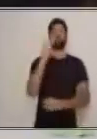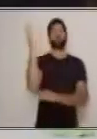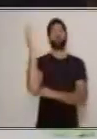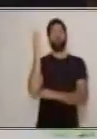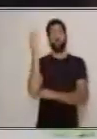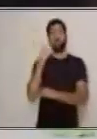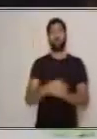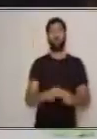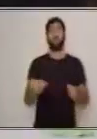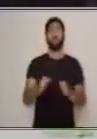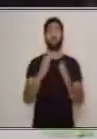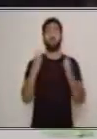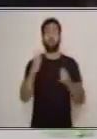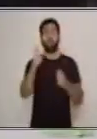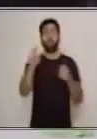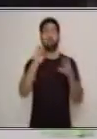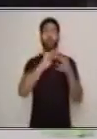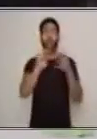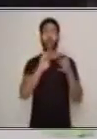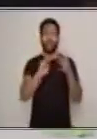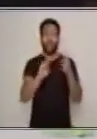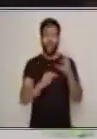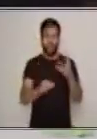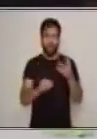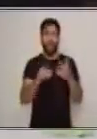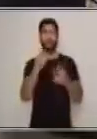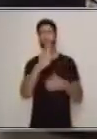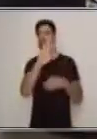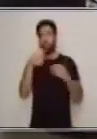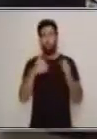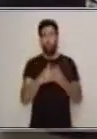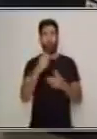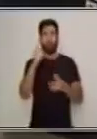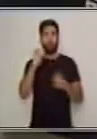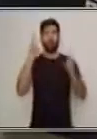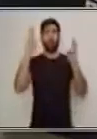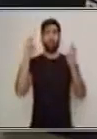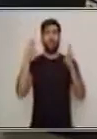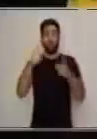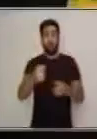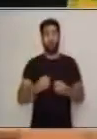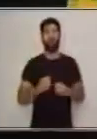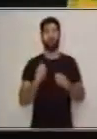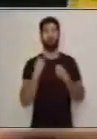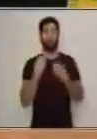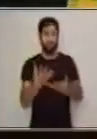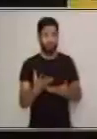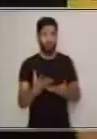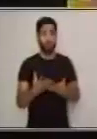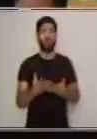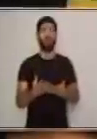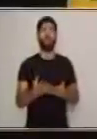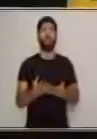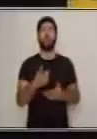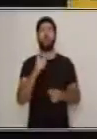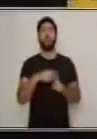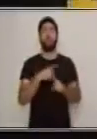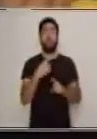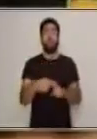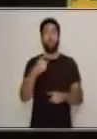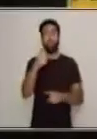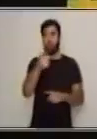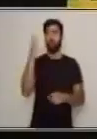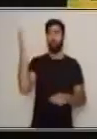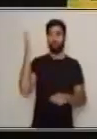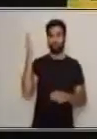Entonces tu material y tu expresión y el contenido que vas a dar en tu exposición o en discurso o en